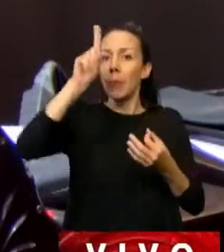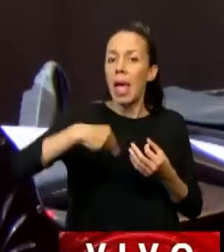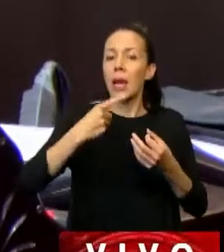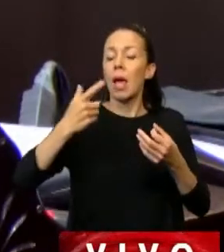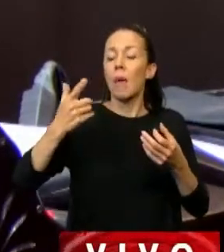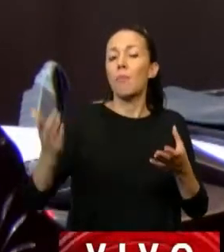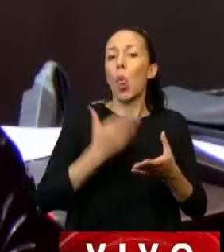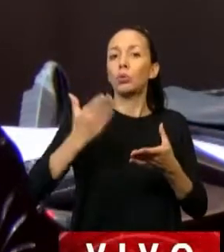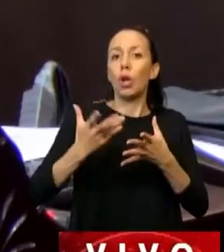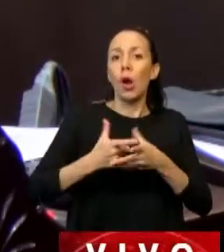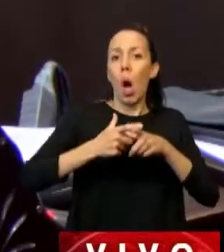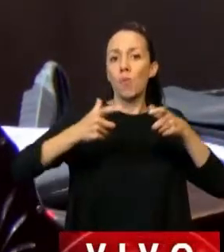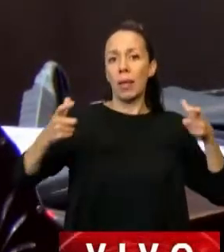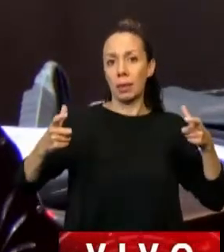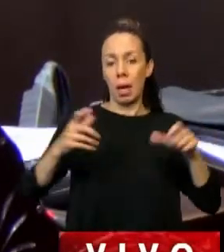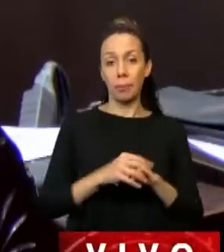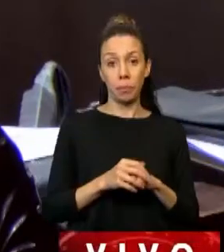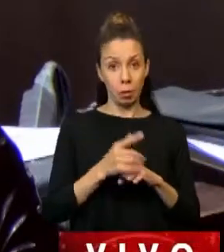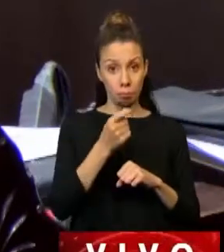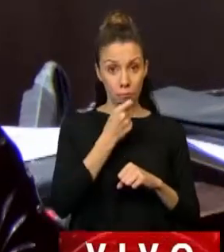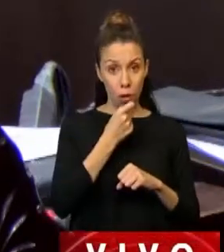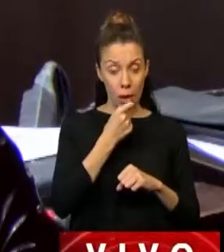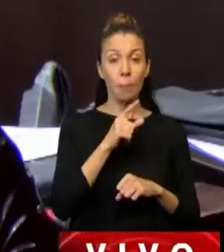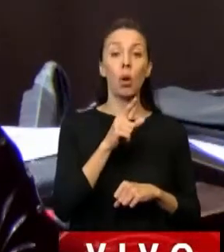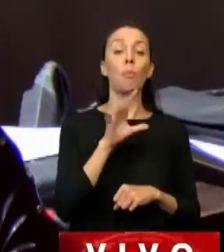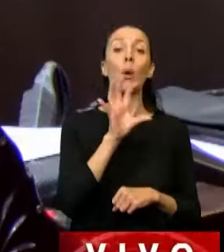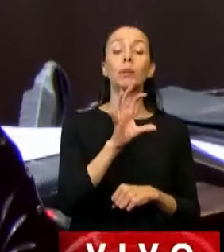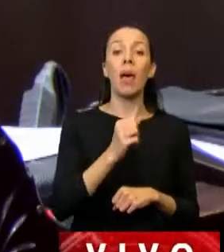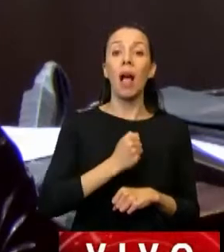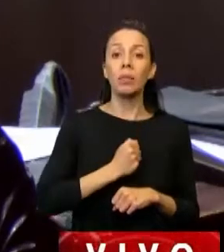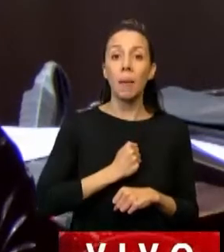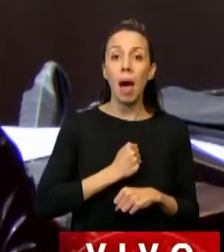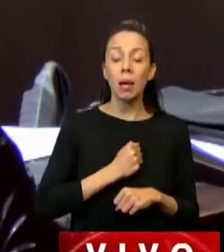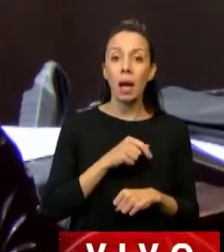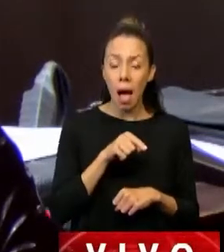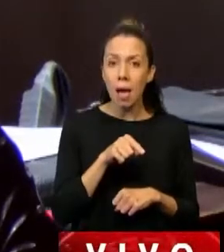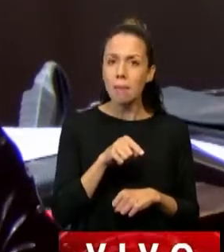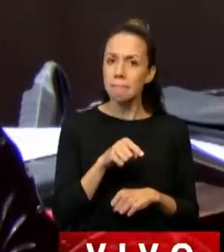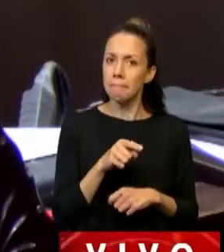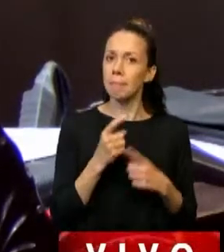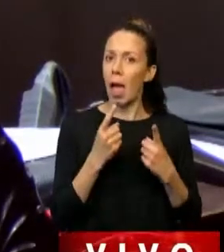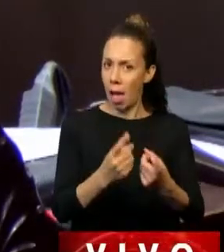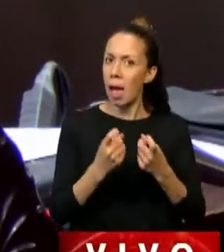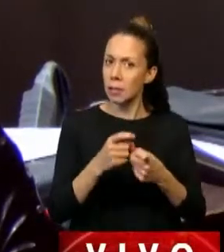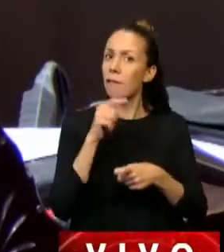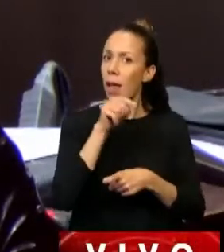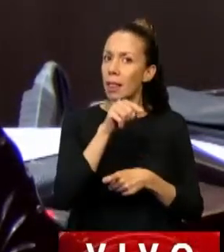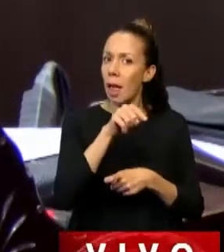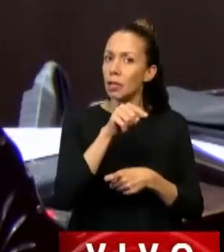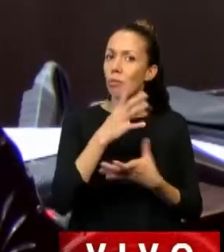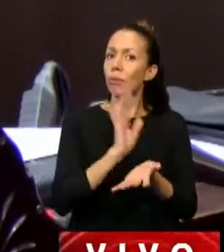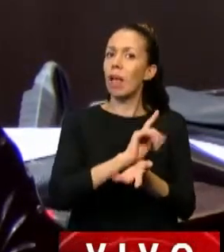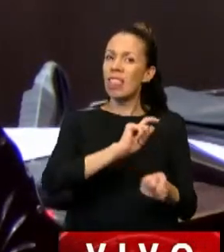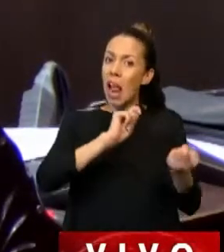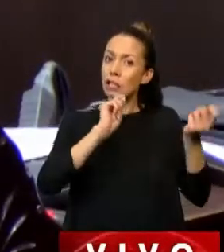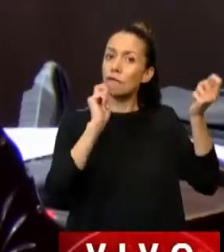como Catamarca, esto es realmente lo que hace la diferencia, porque las transformaciones